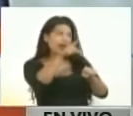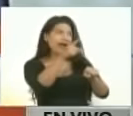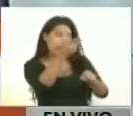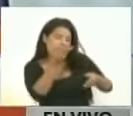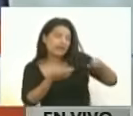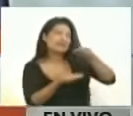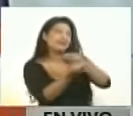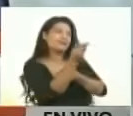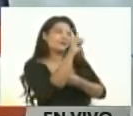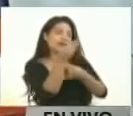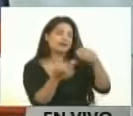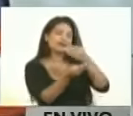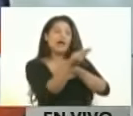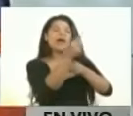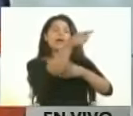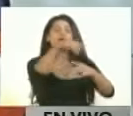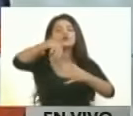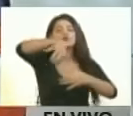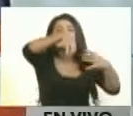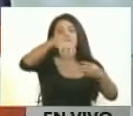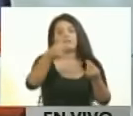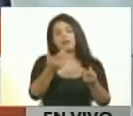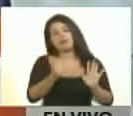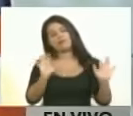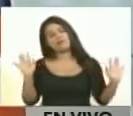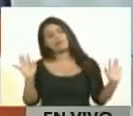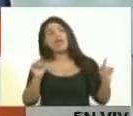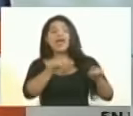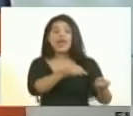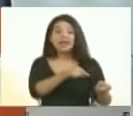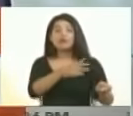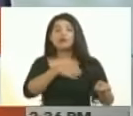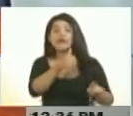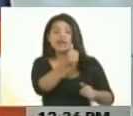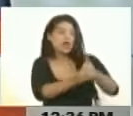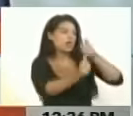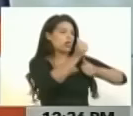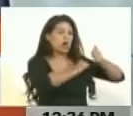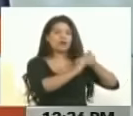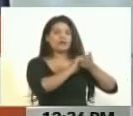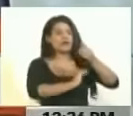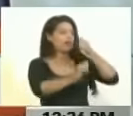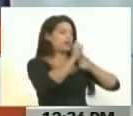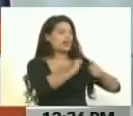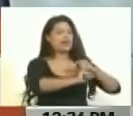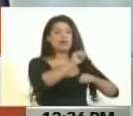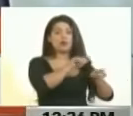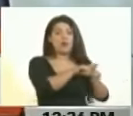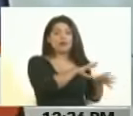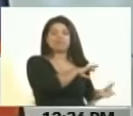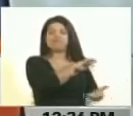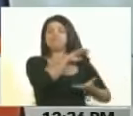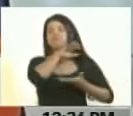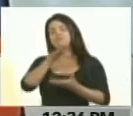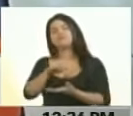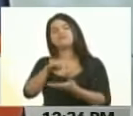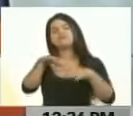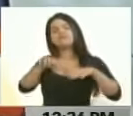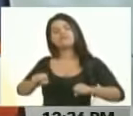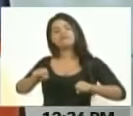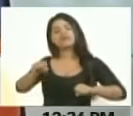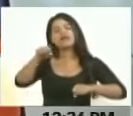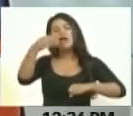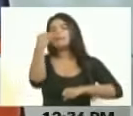nuestros recursos, que lo único que quieren es retrotraer al modelo neoliberal para acabar y para impedir